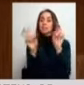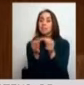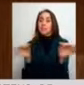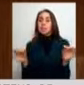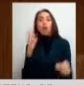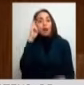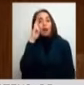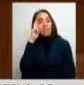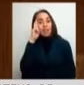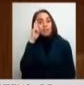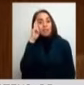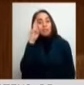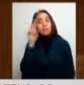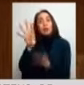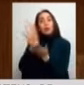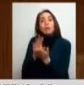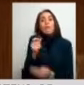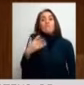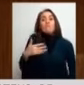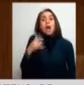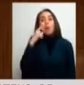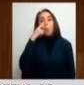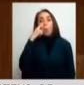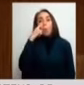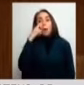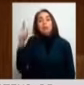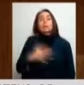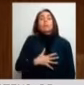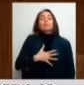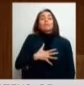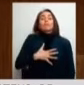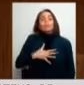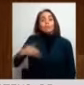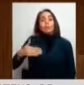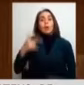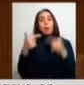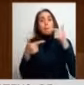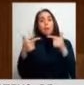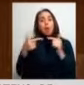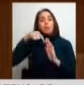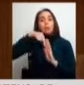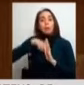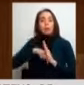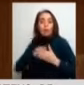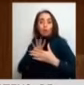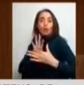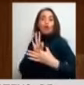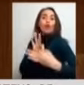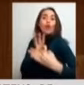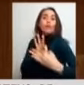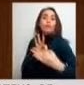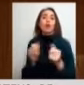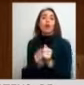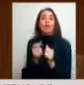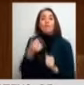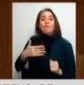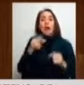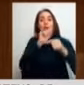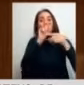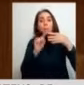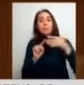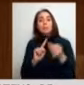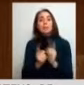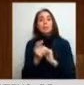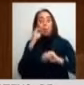inspiradas en los valores humanistas que la acompañaron que entiende la política de manera profundamente colectiva acompañada de valores y principios que buscan humanizar la tierra